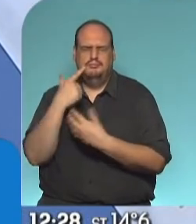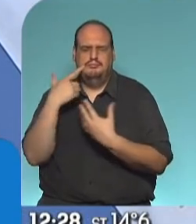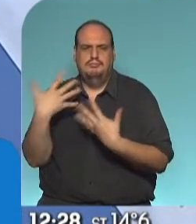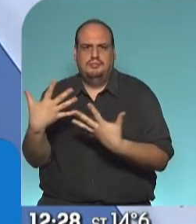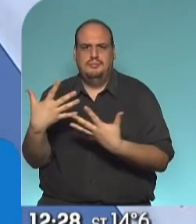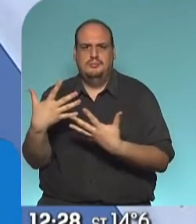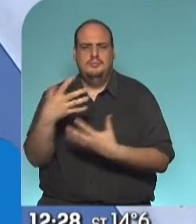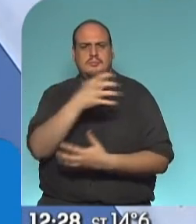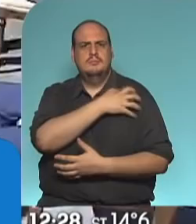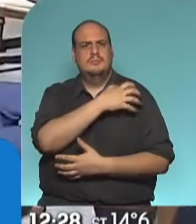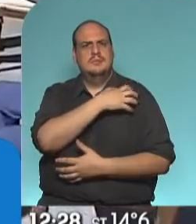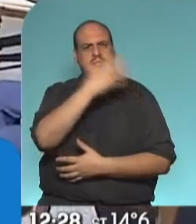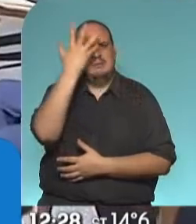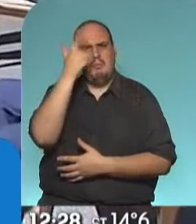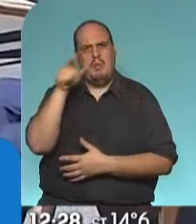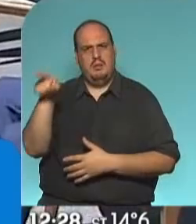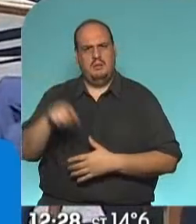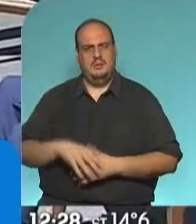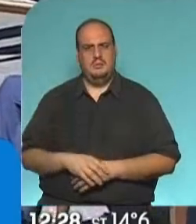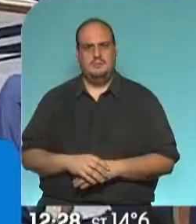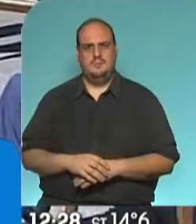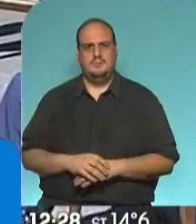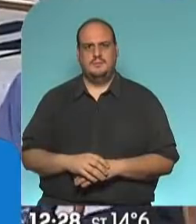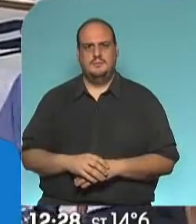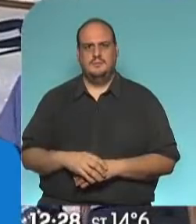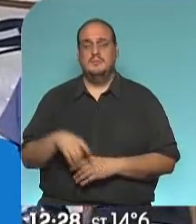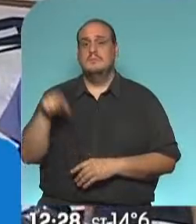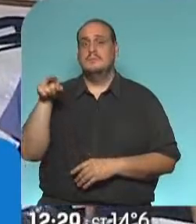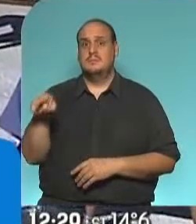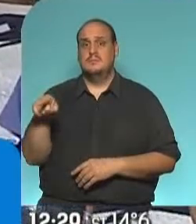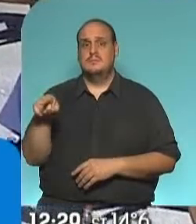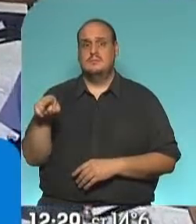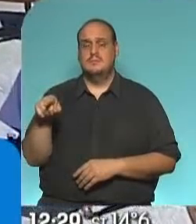fue el general don José de San Martín, el padre